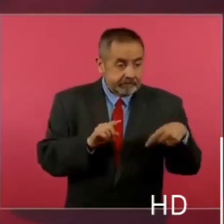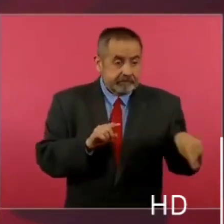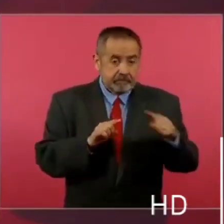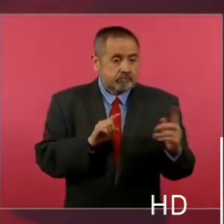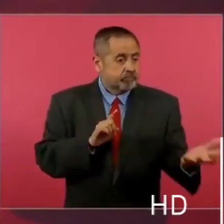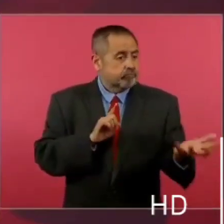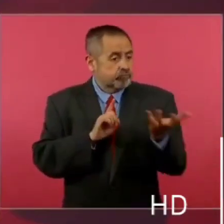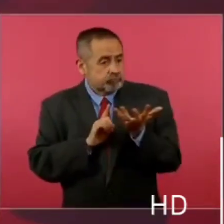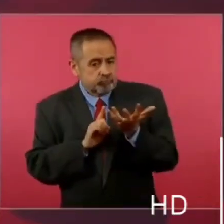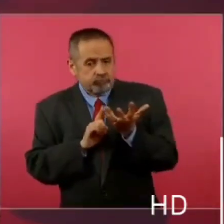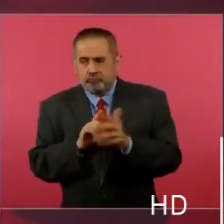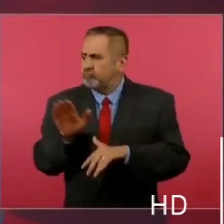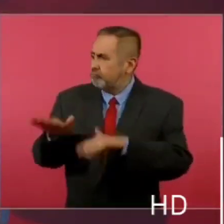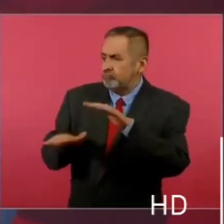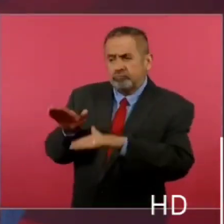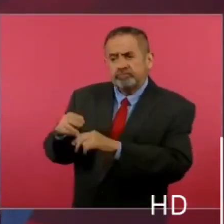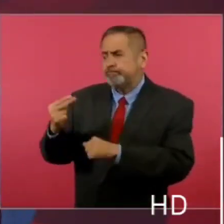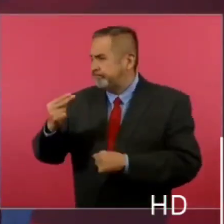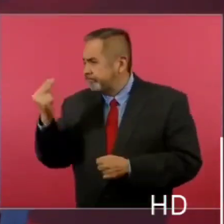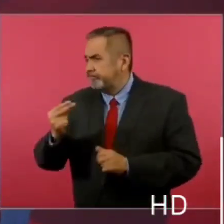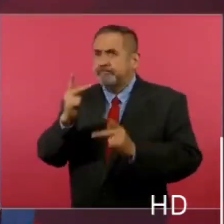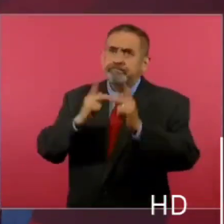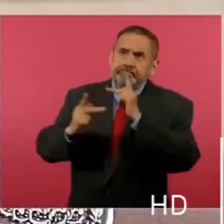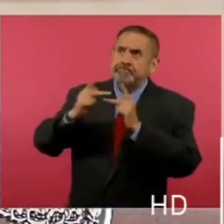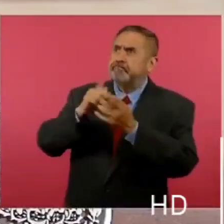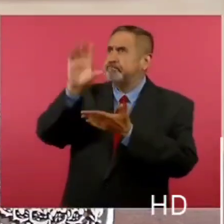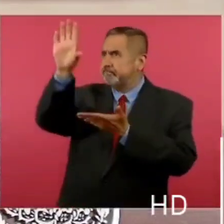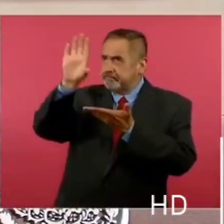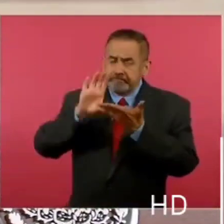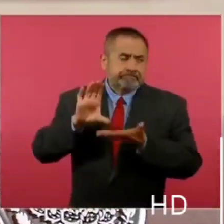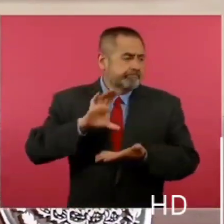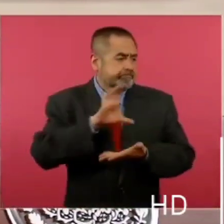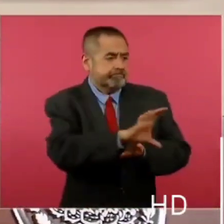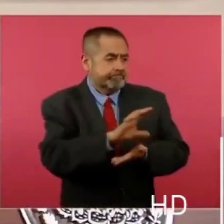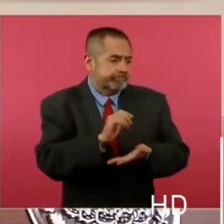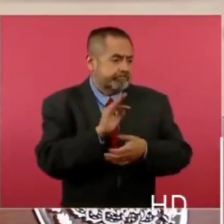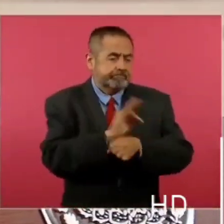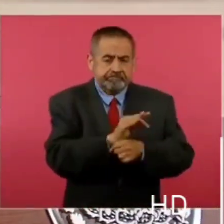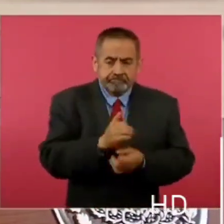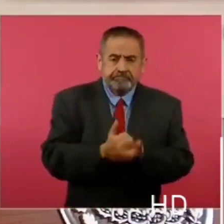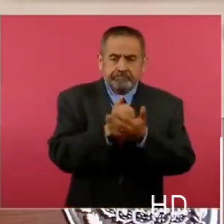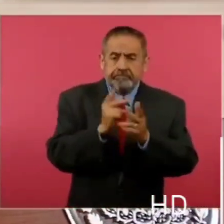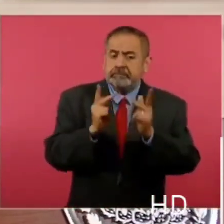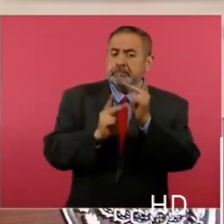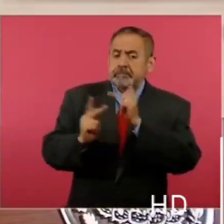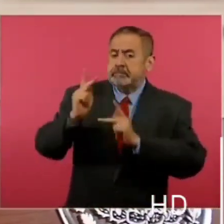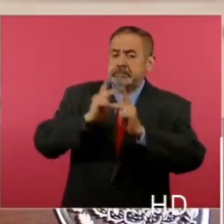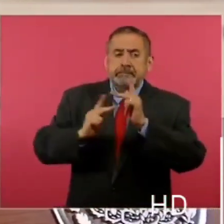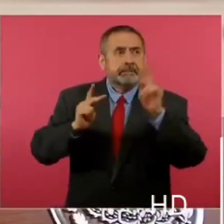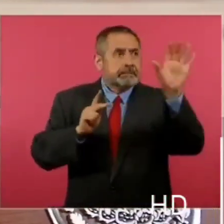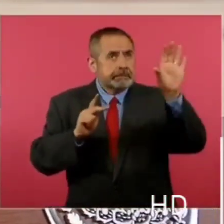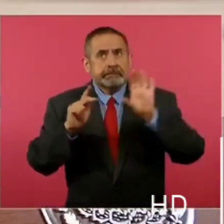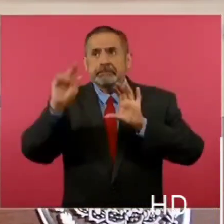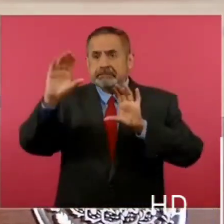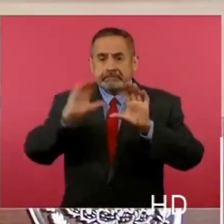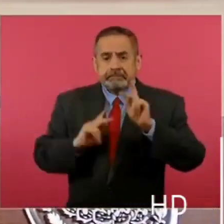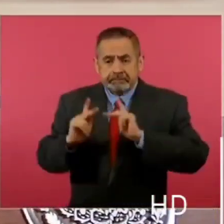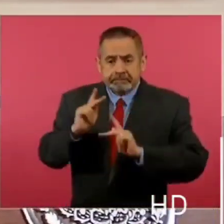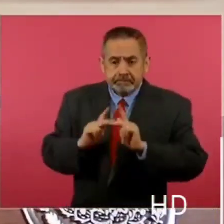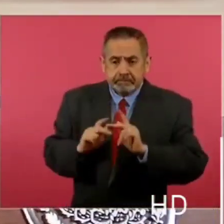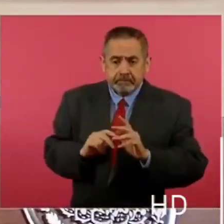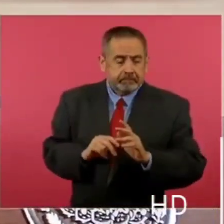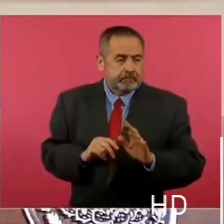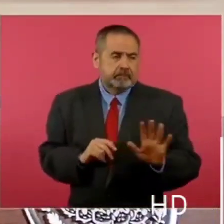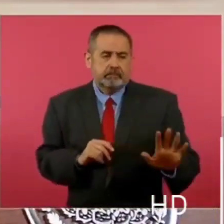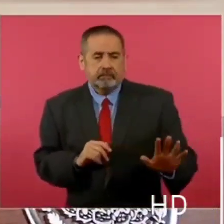hay que solicitar, pedir créditos.